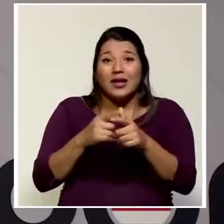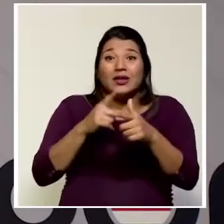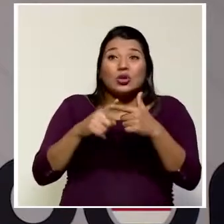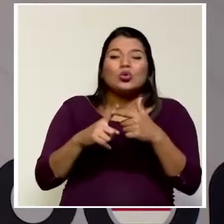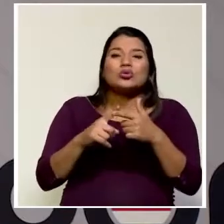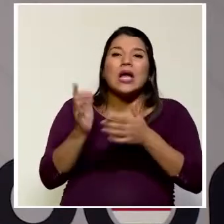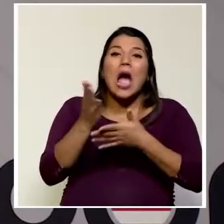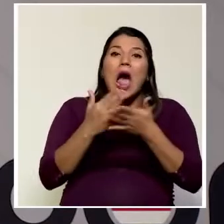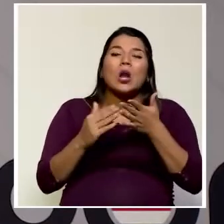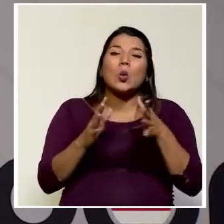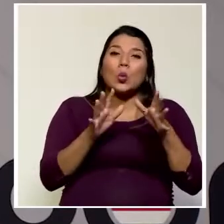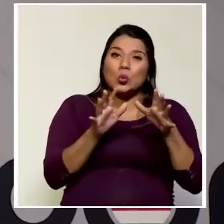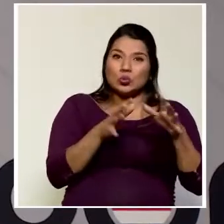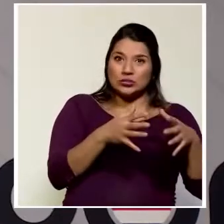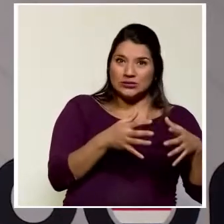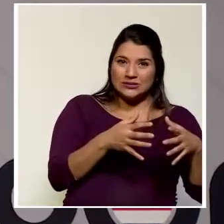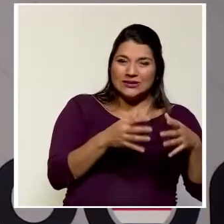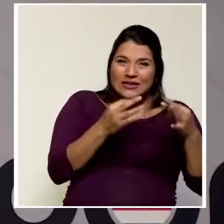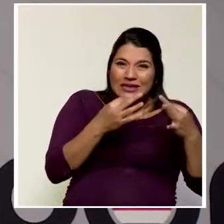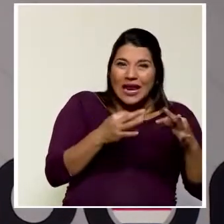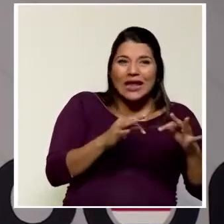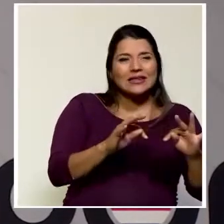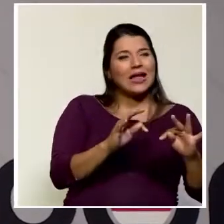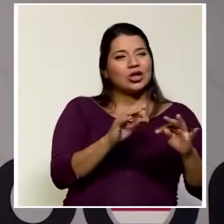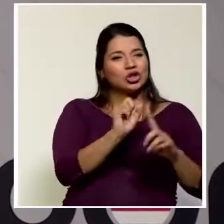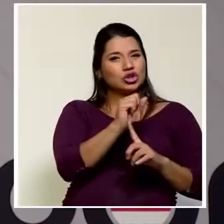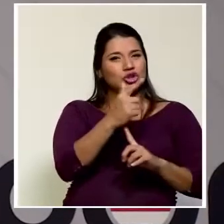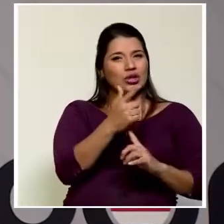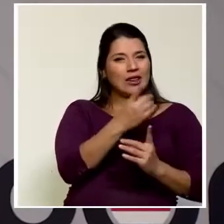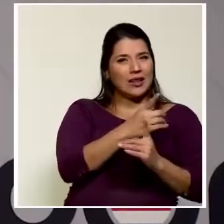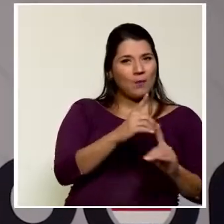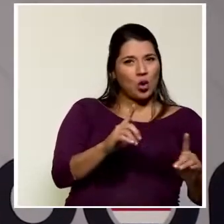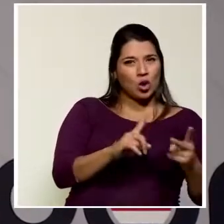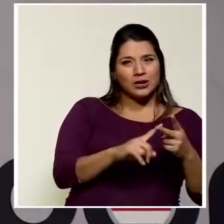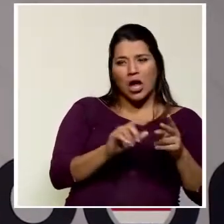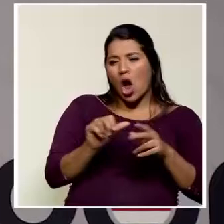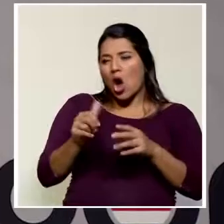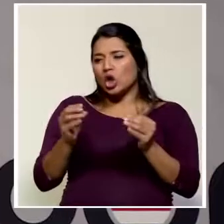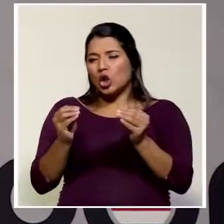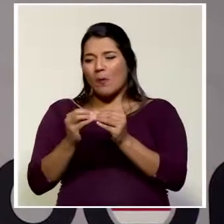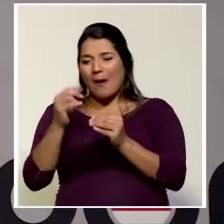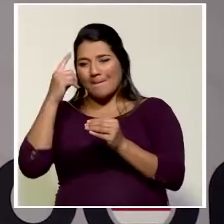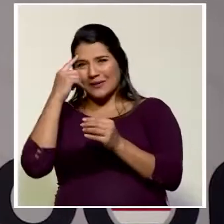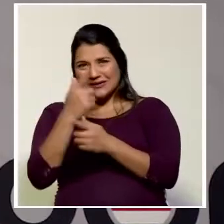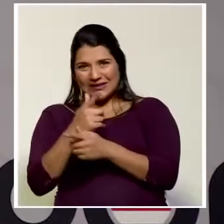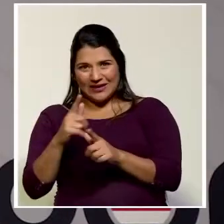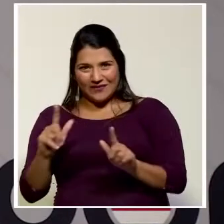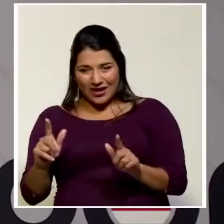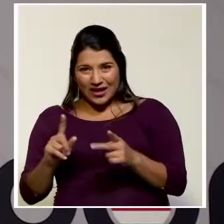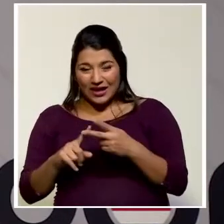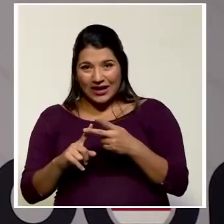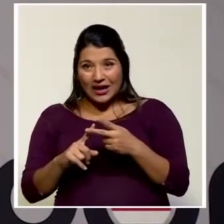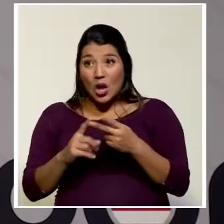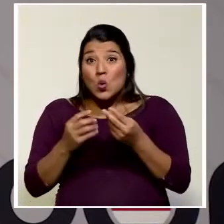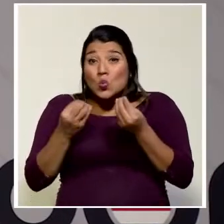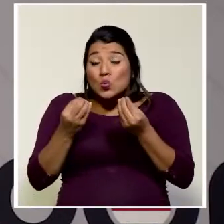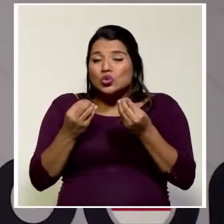el lado, digamos que tratando de ser socialdemócratas, otras más liberales, etcétera, etcétera. Han